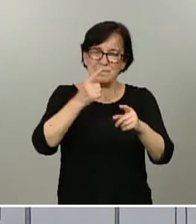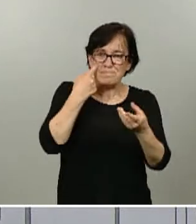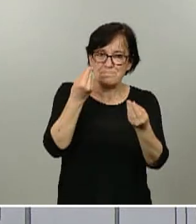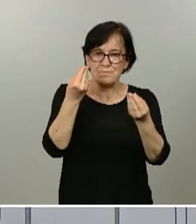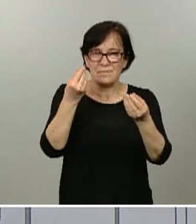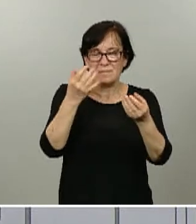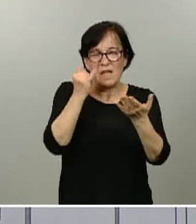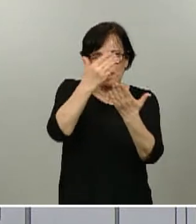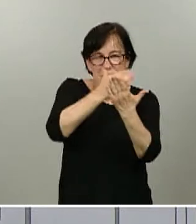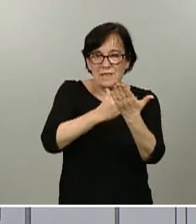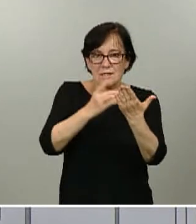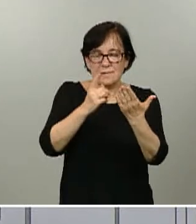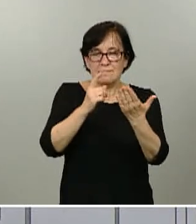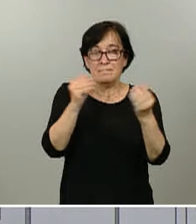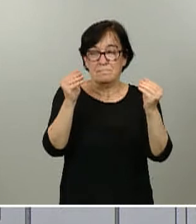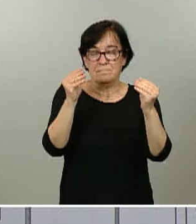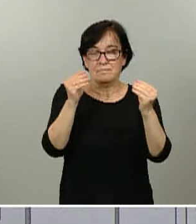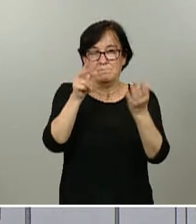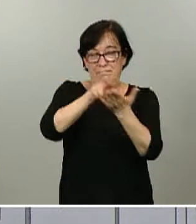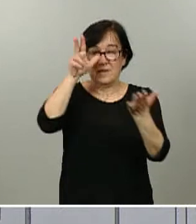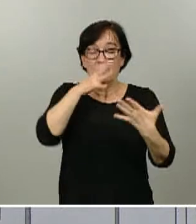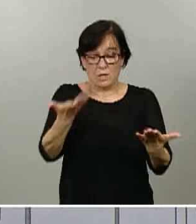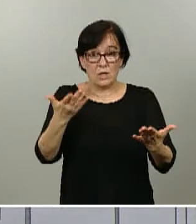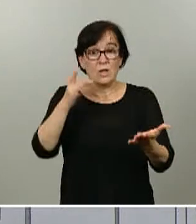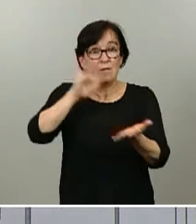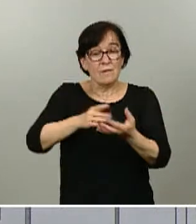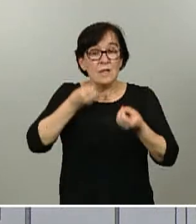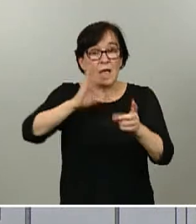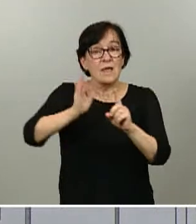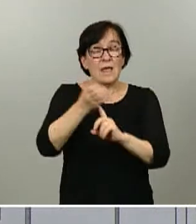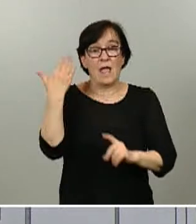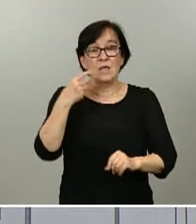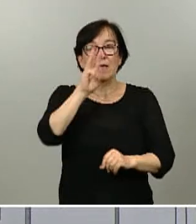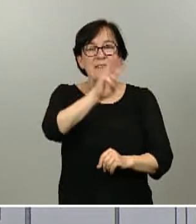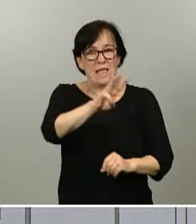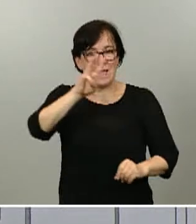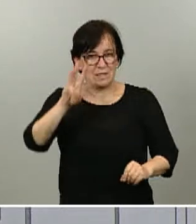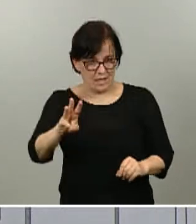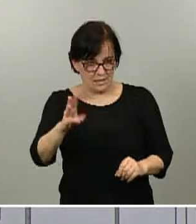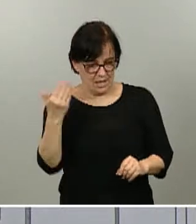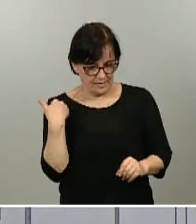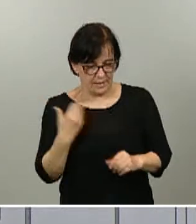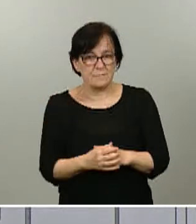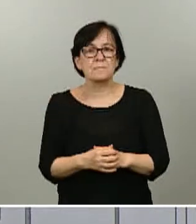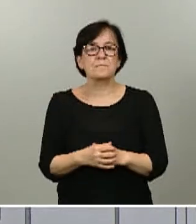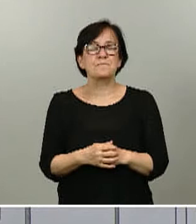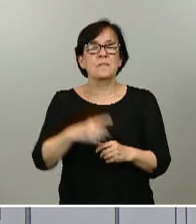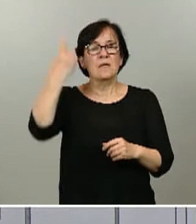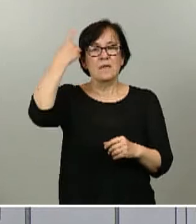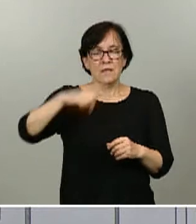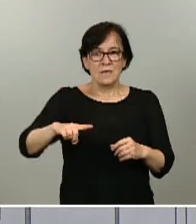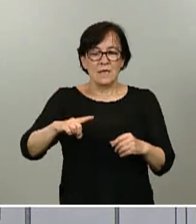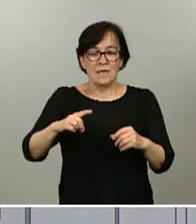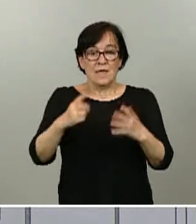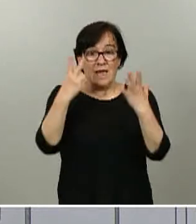los casos con fecha de diagnóstico de día de ayer fueron 33. Y sabemos que en los últimos 7